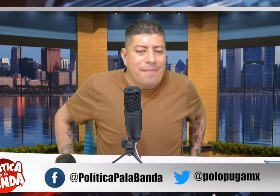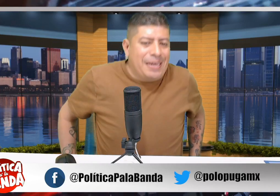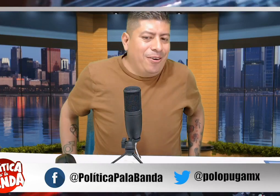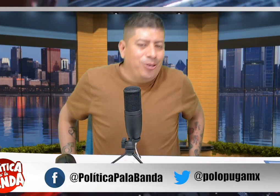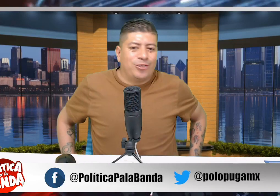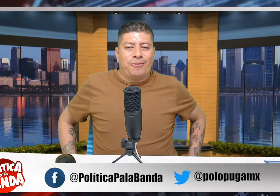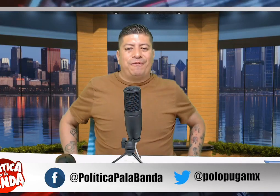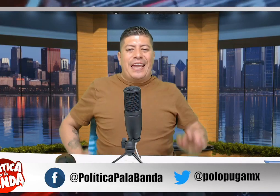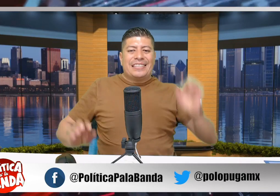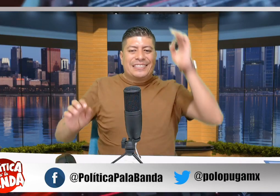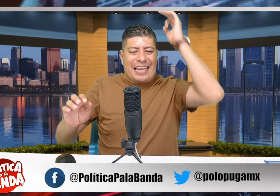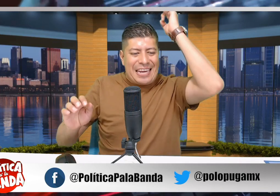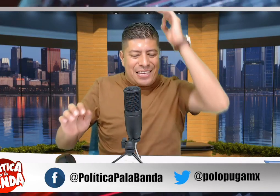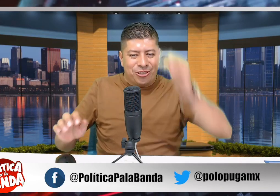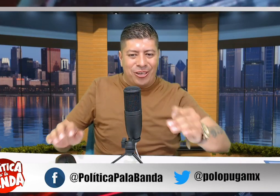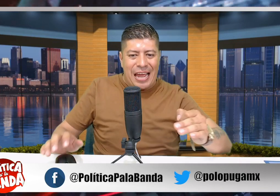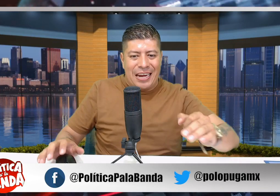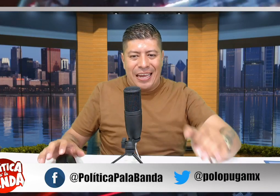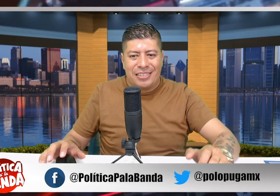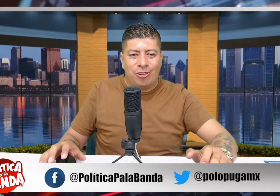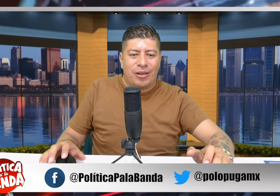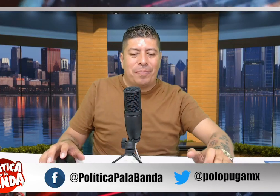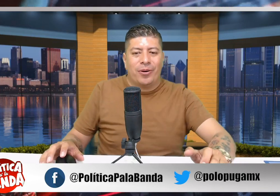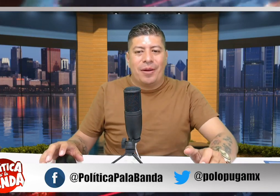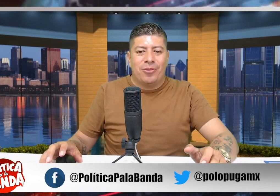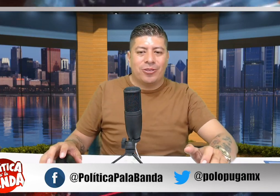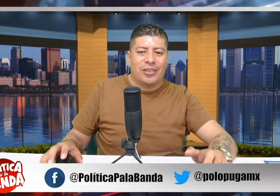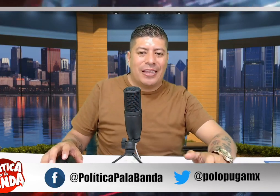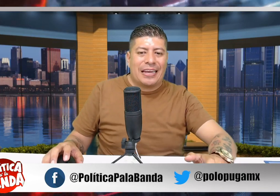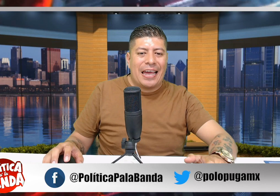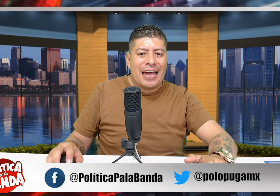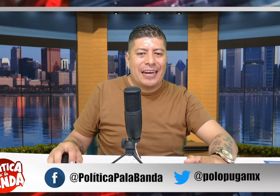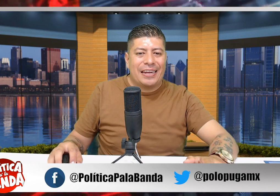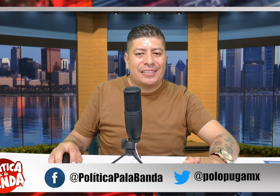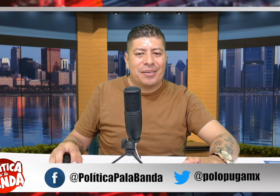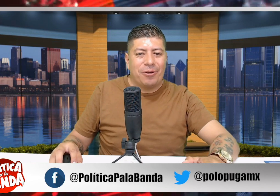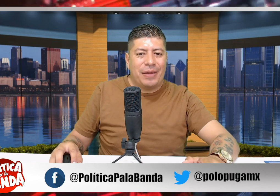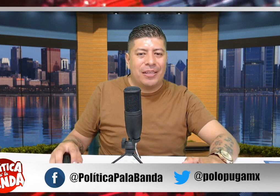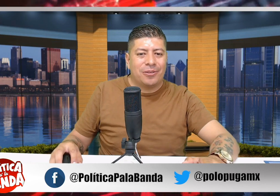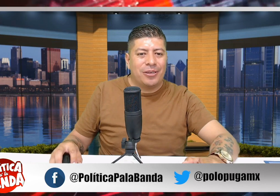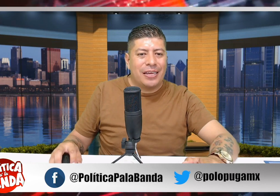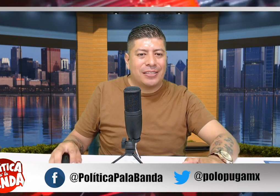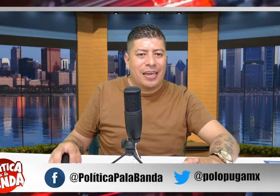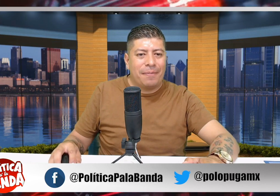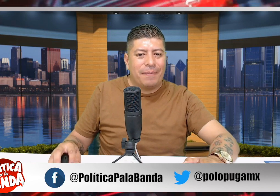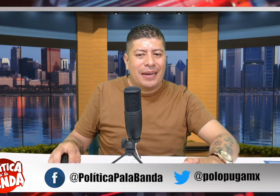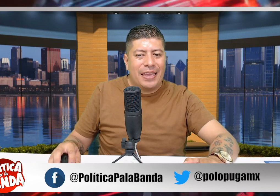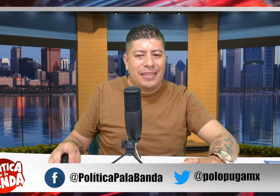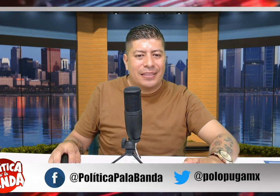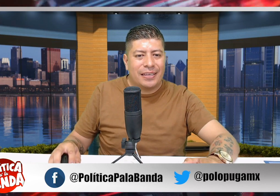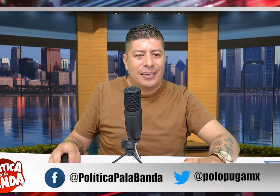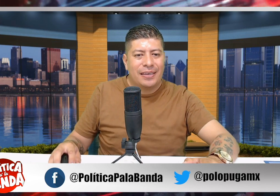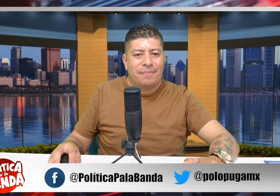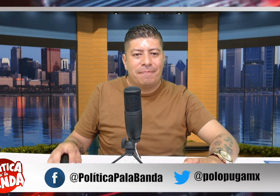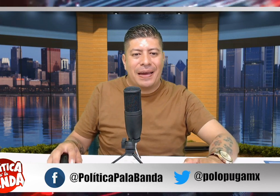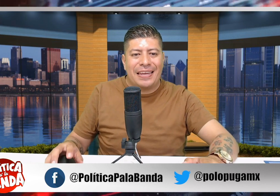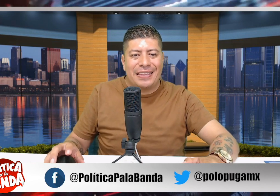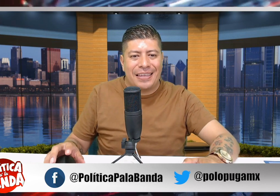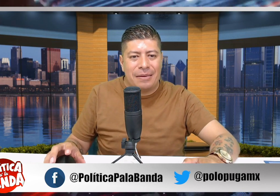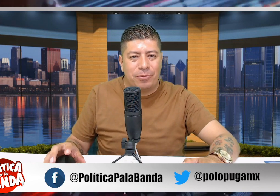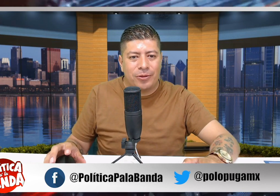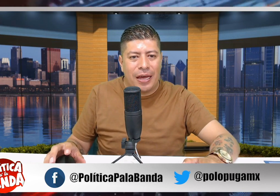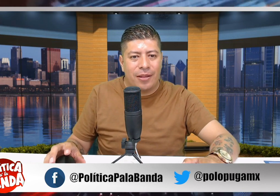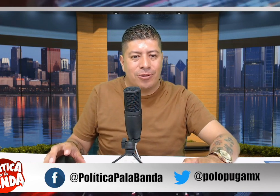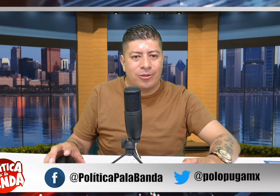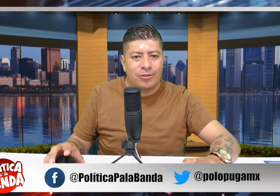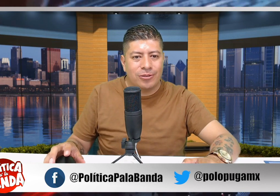amigos fiesta nacional es lo que podemos declarar en este momento y es que valiente valiente